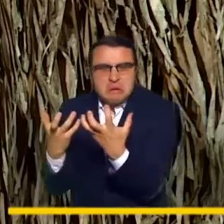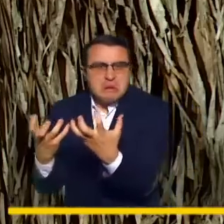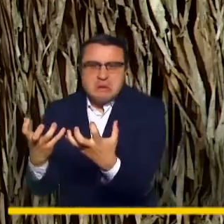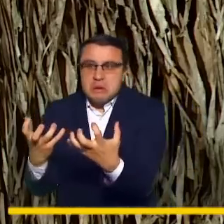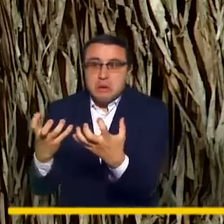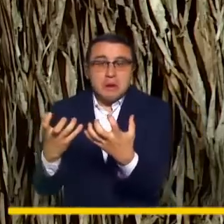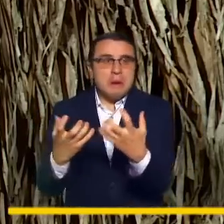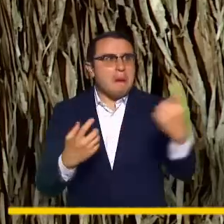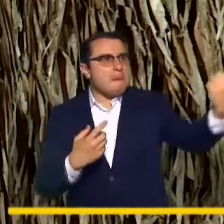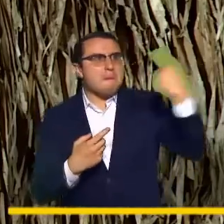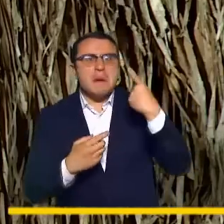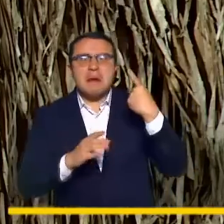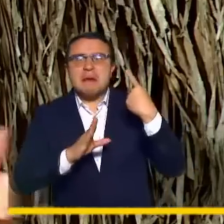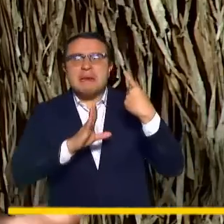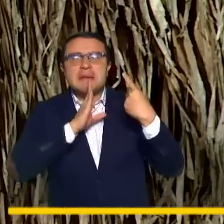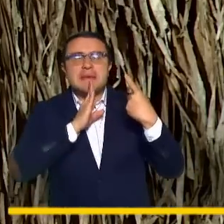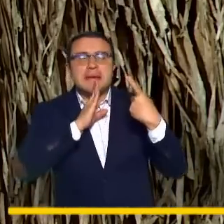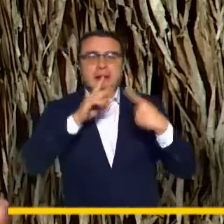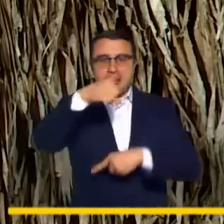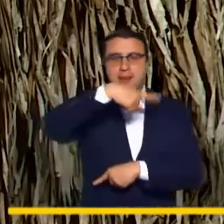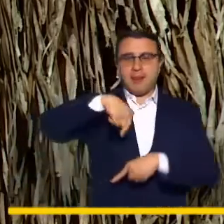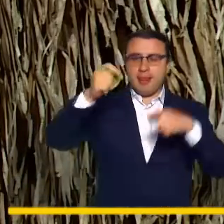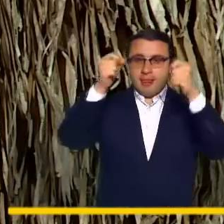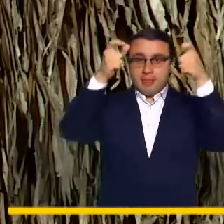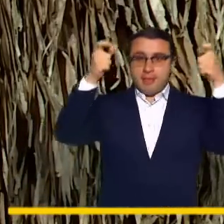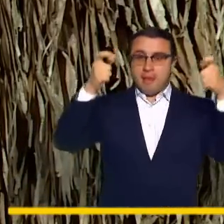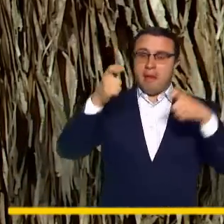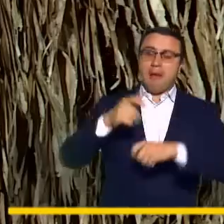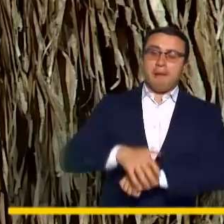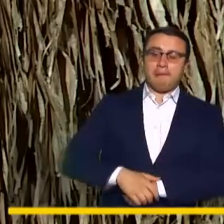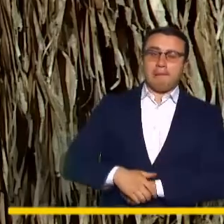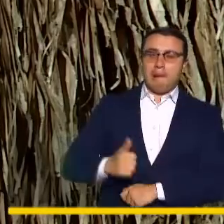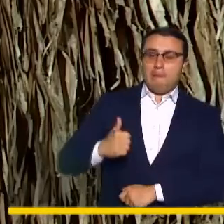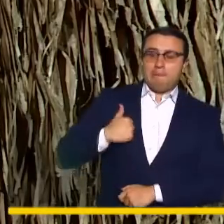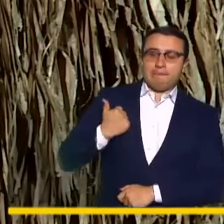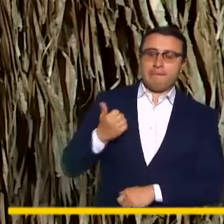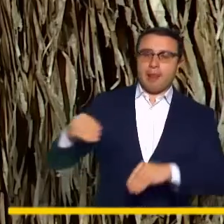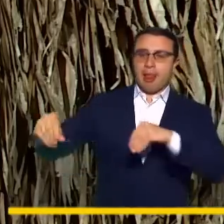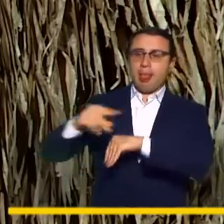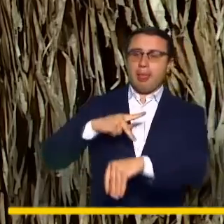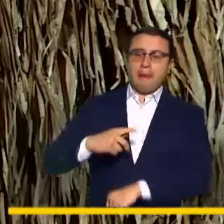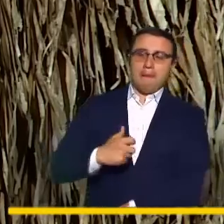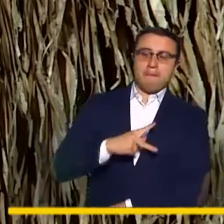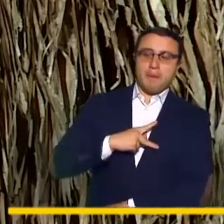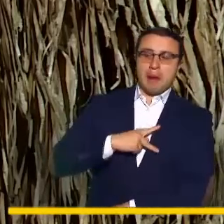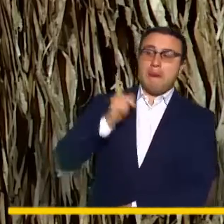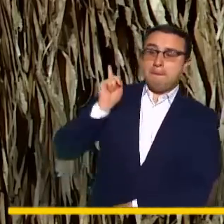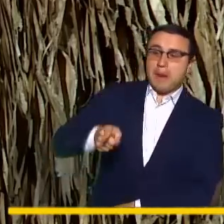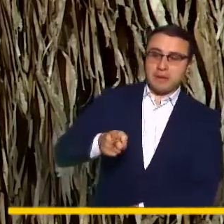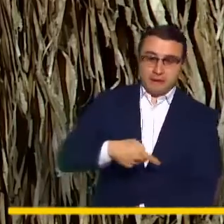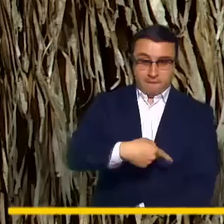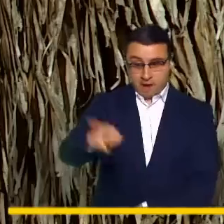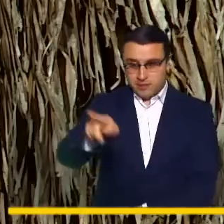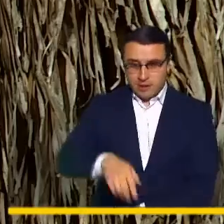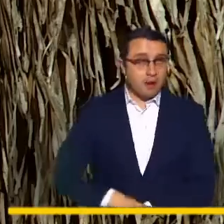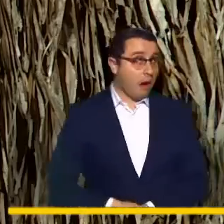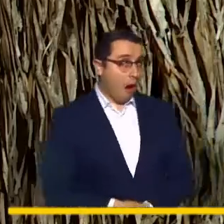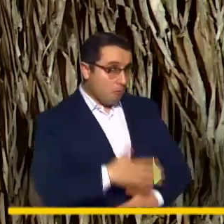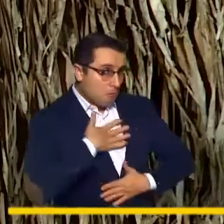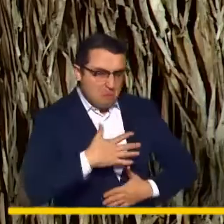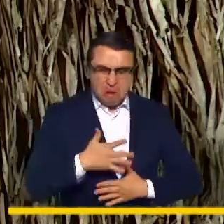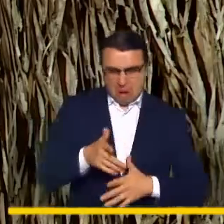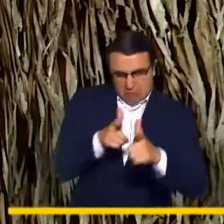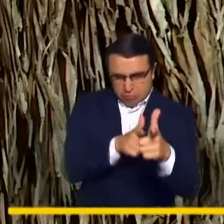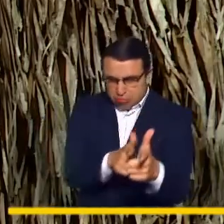seguían las órdenes de quienes se iban a quedar con la tierra. Una maquinaria que no solamente ocurrió